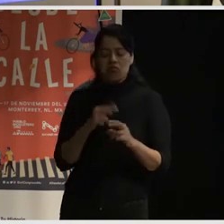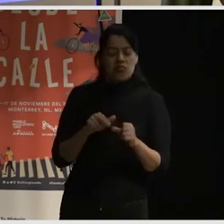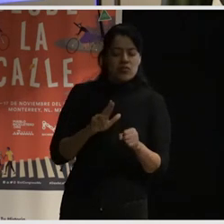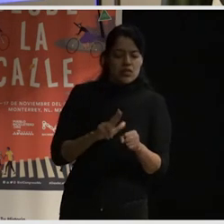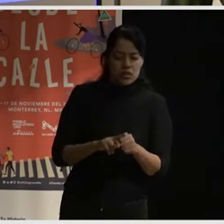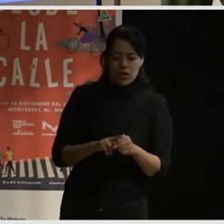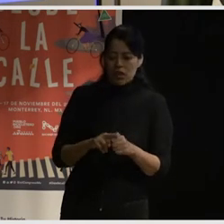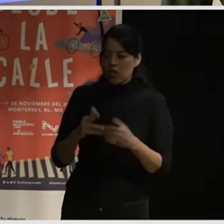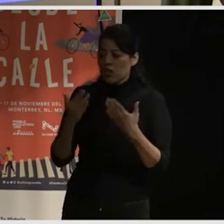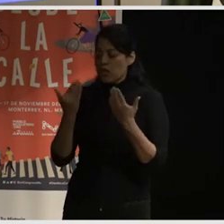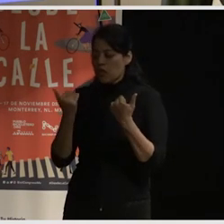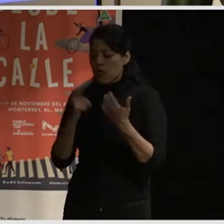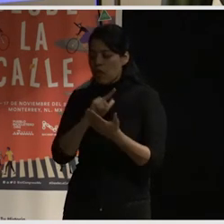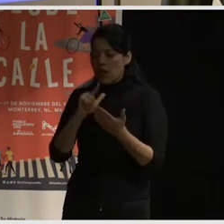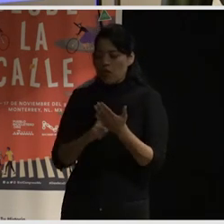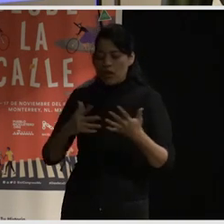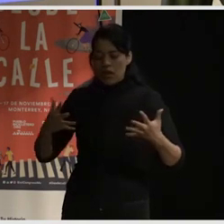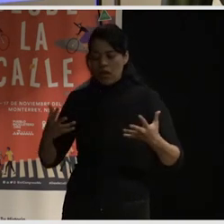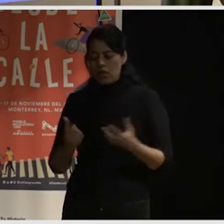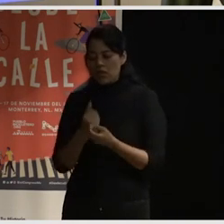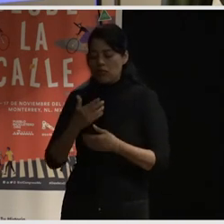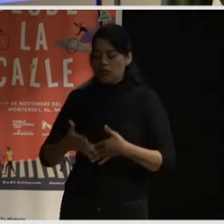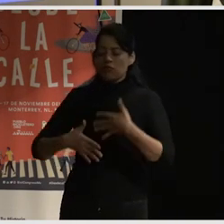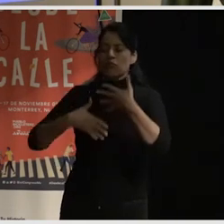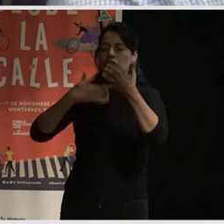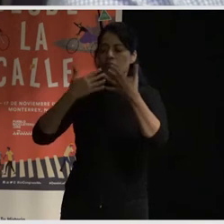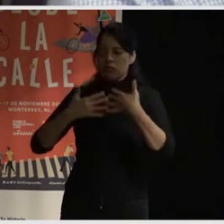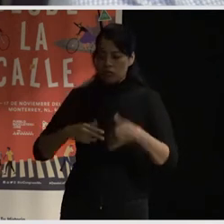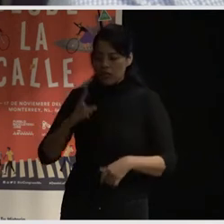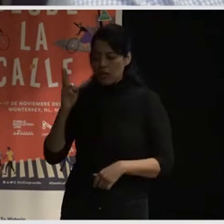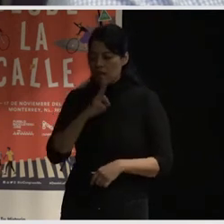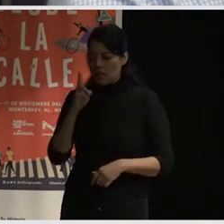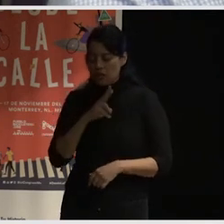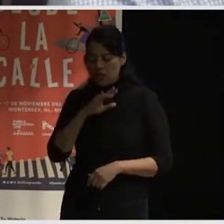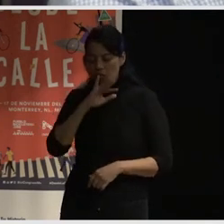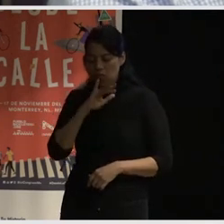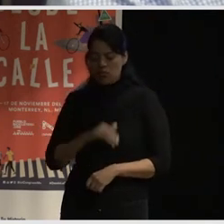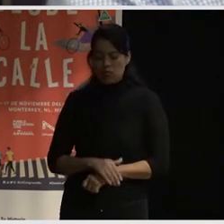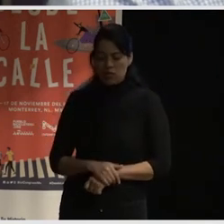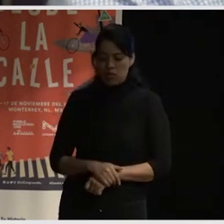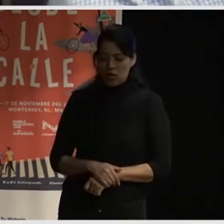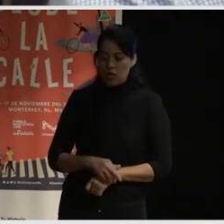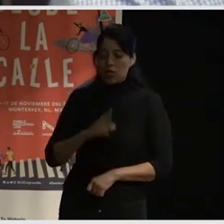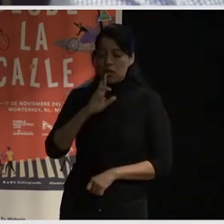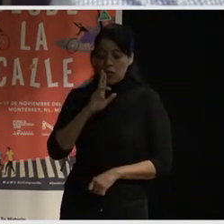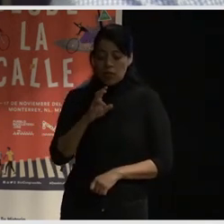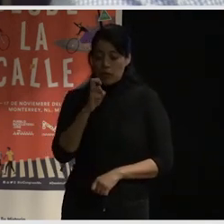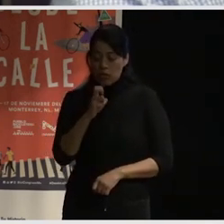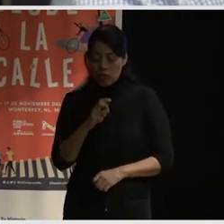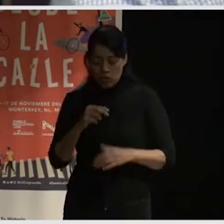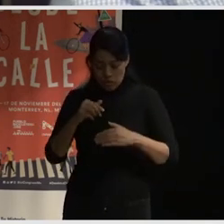estamos a salvo de respirar aire contaminado entonces los resultados de todas esas